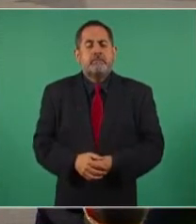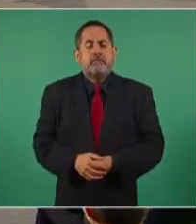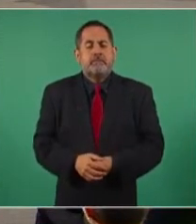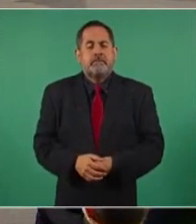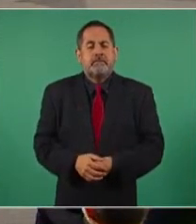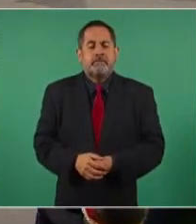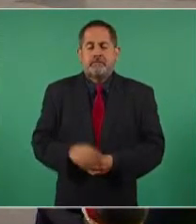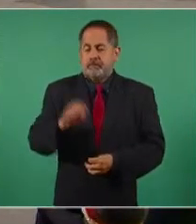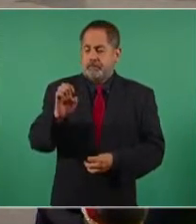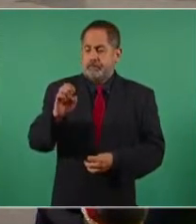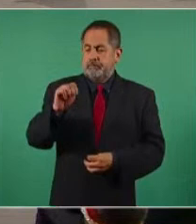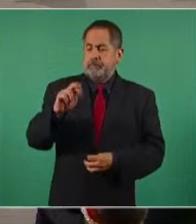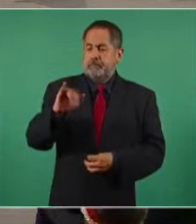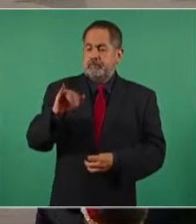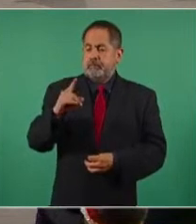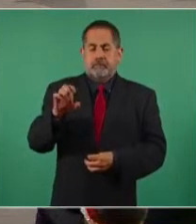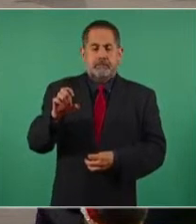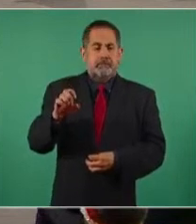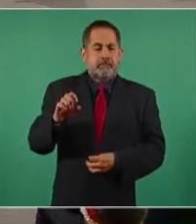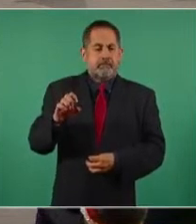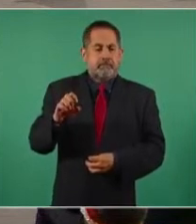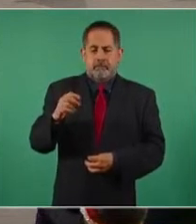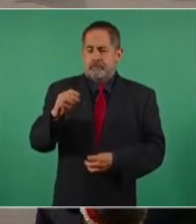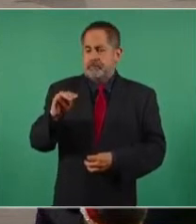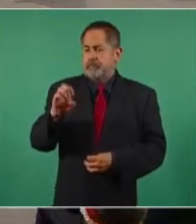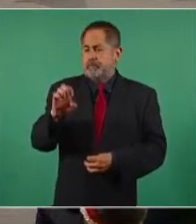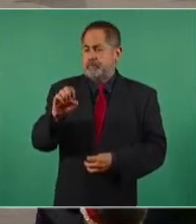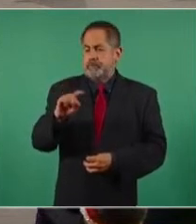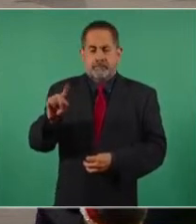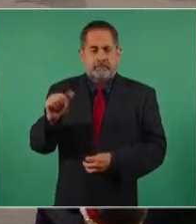enrique hernández meza